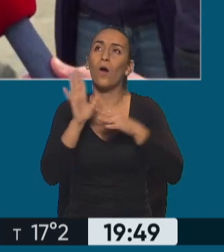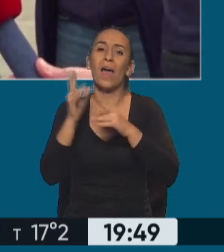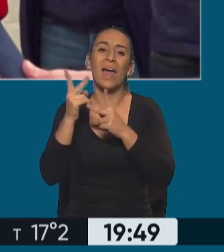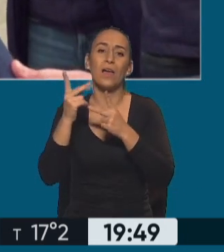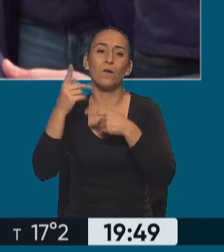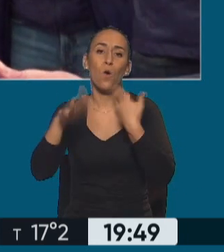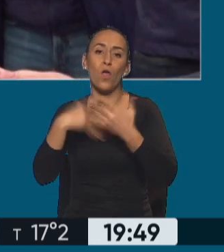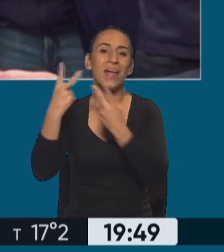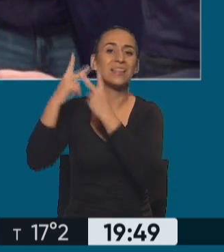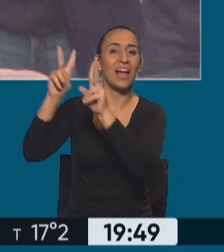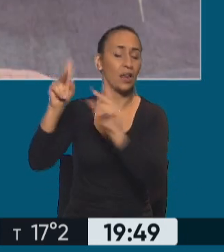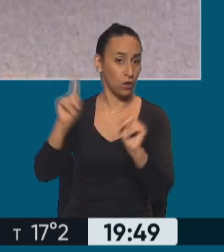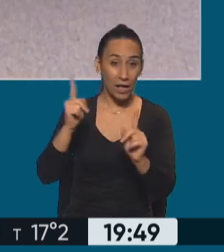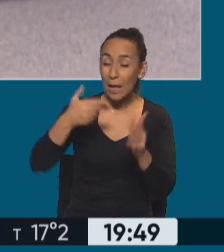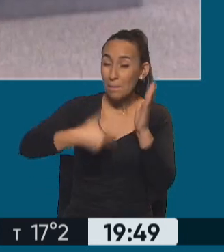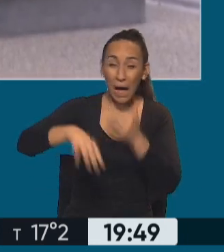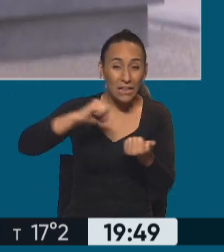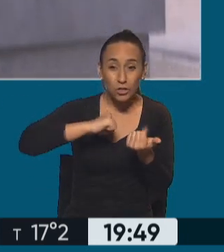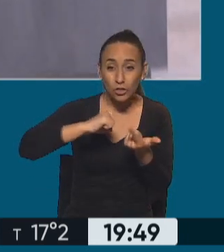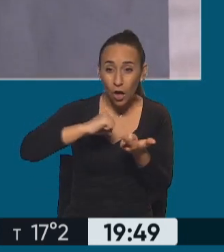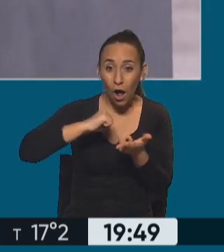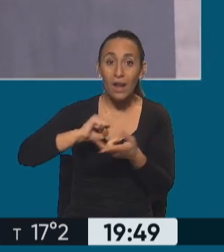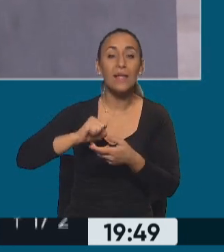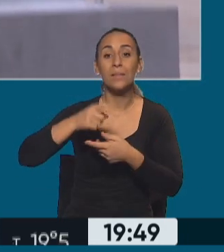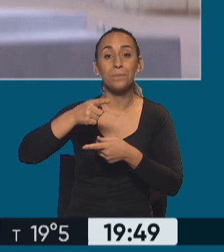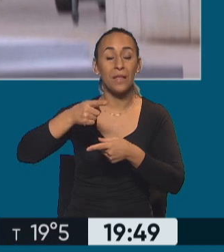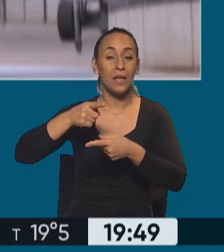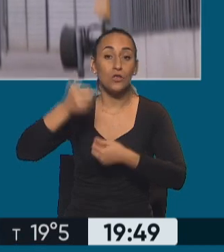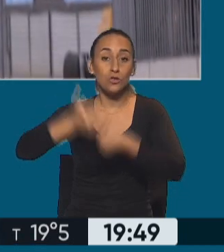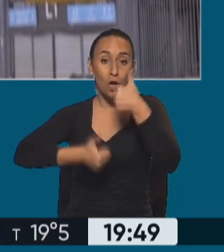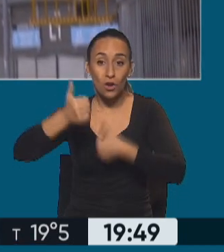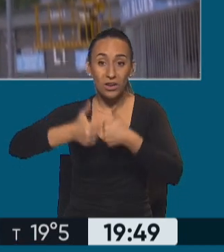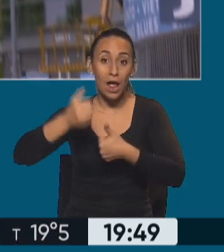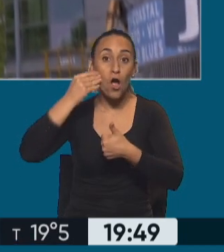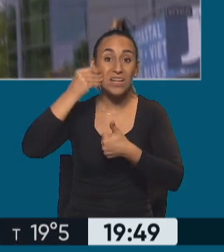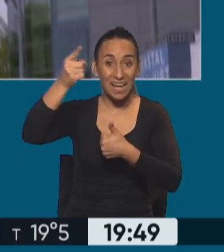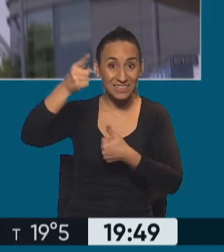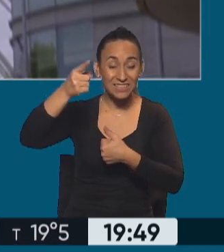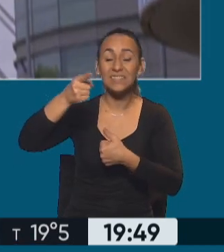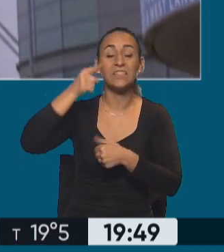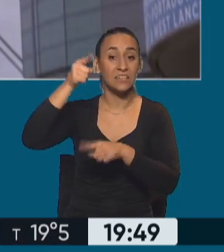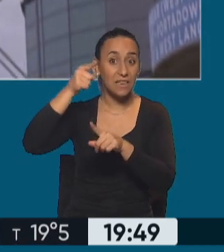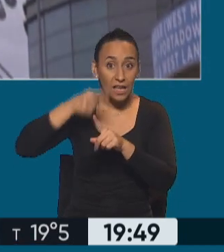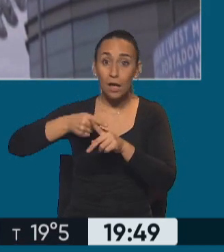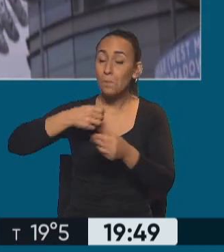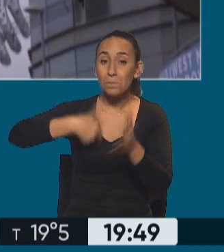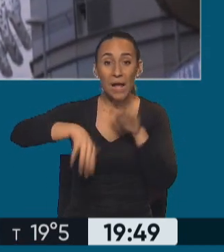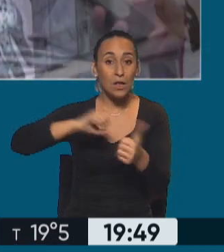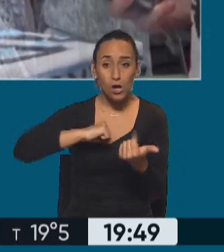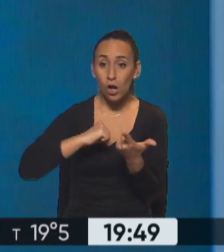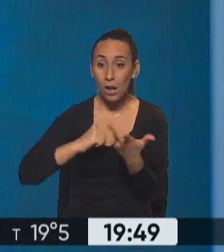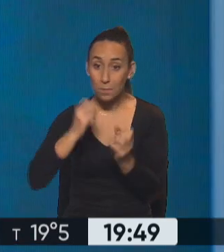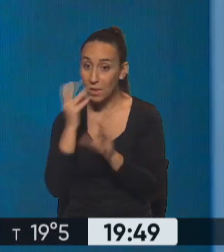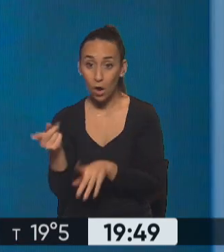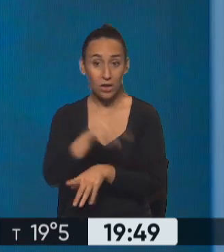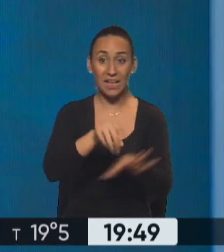el futbolista que más goles hizo en la Premier de la historia. El Kun Agüero. Le fue mejor que en la selección nacional, de verdad. Claro. ¿Y el